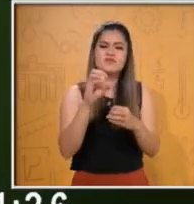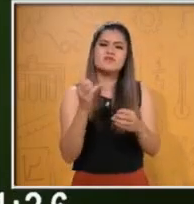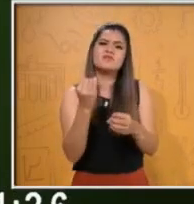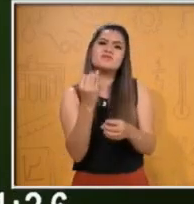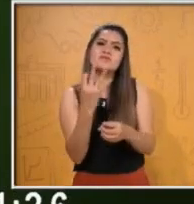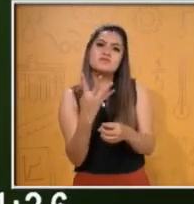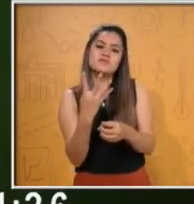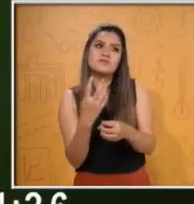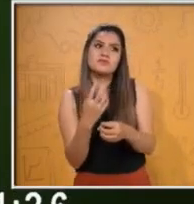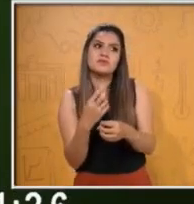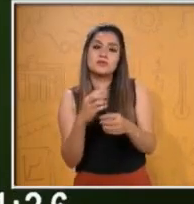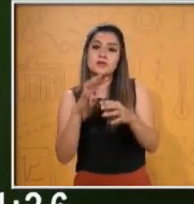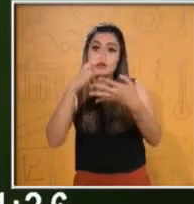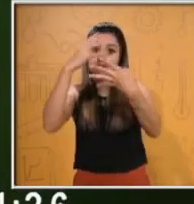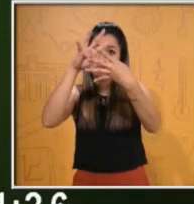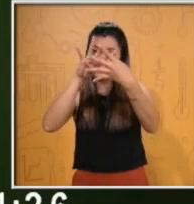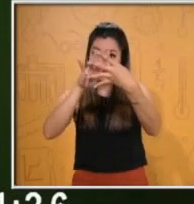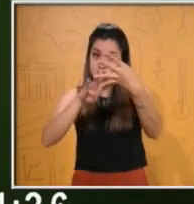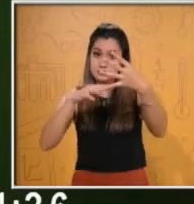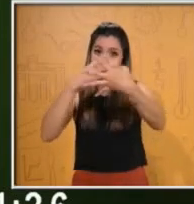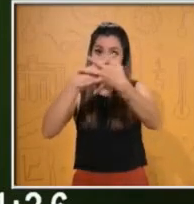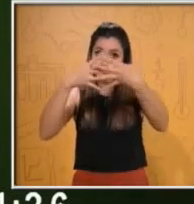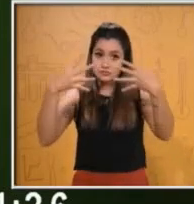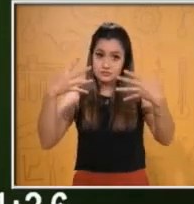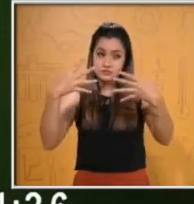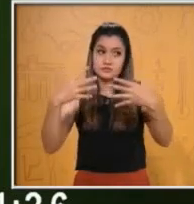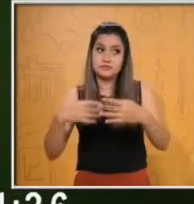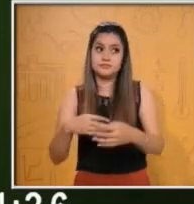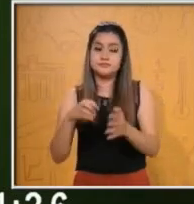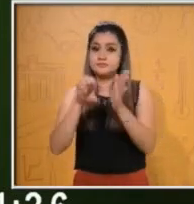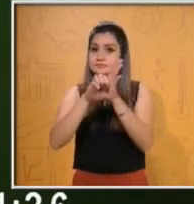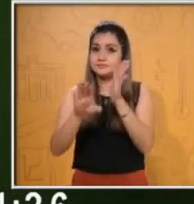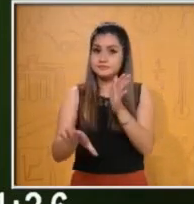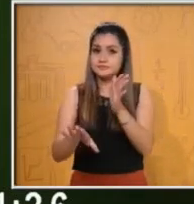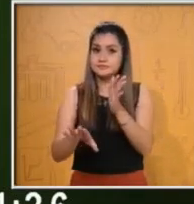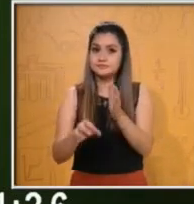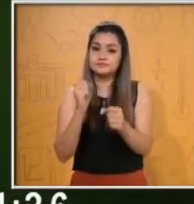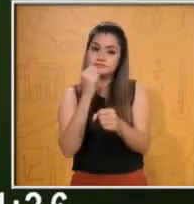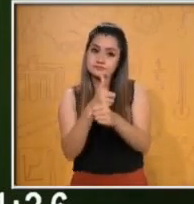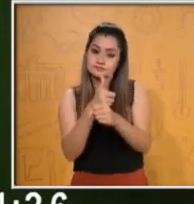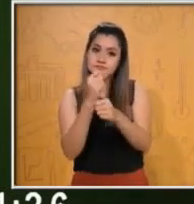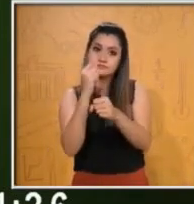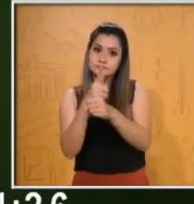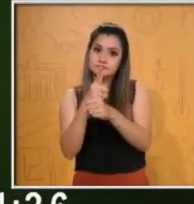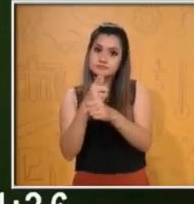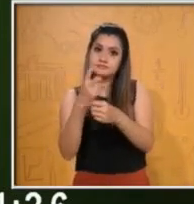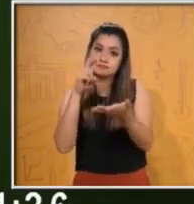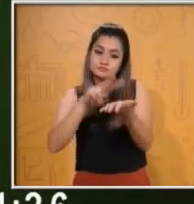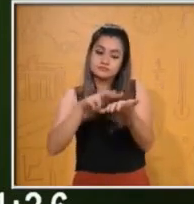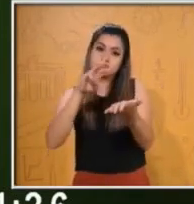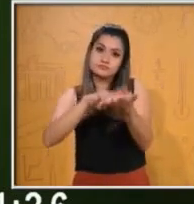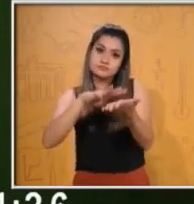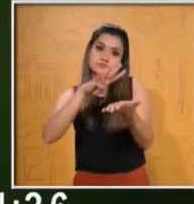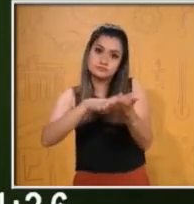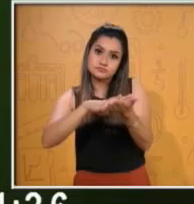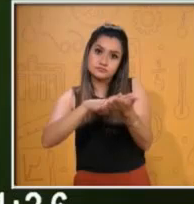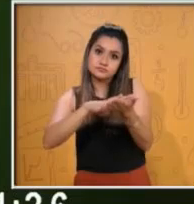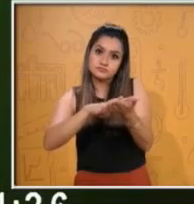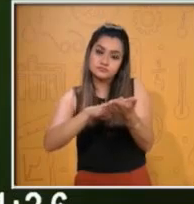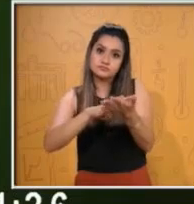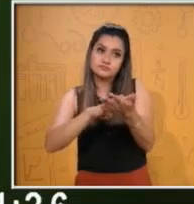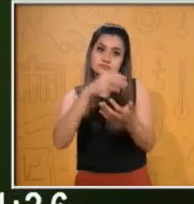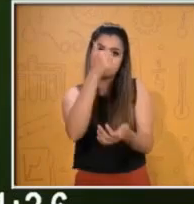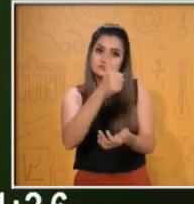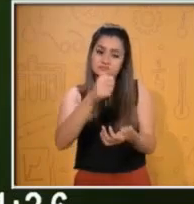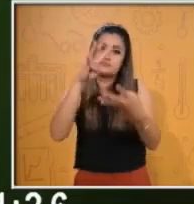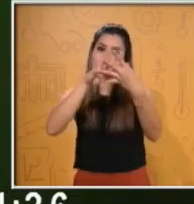En esta tabla aparecerán las fracciones que vienen en las cartas que vas a utilizar para encontrar el doble, triple o cuádruple. Esas tablas ya